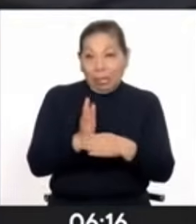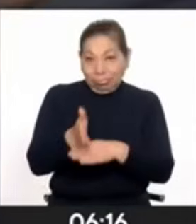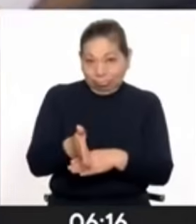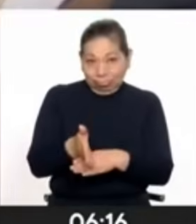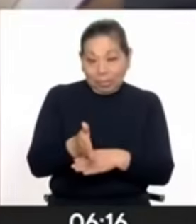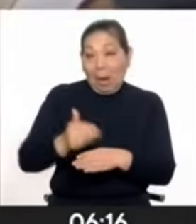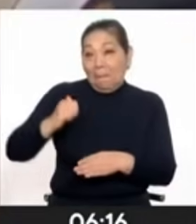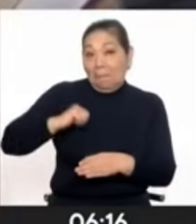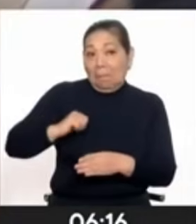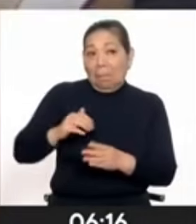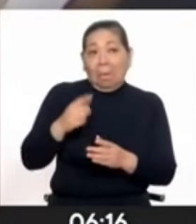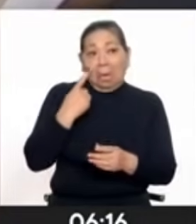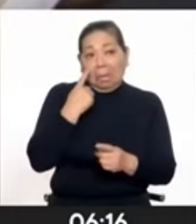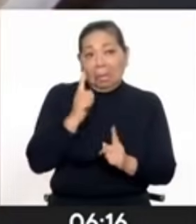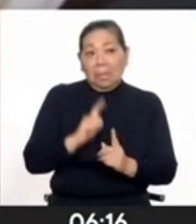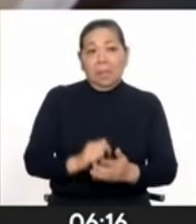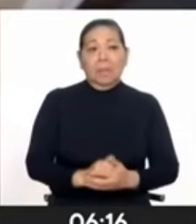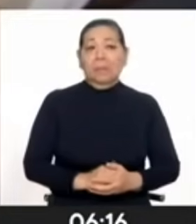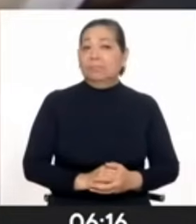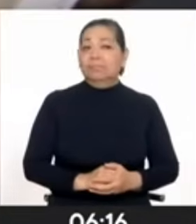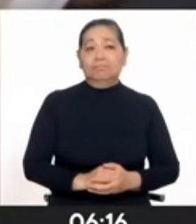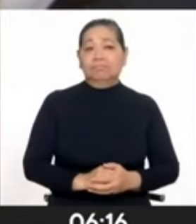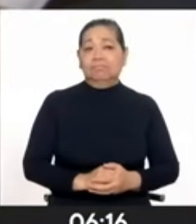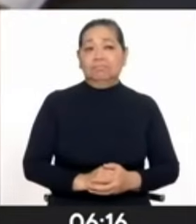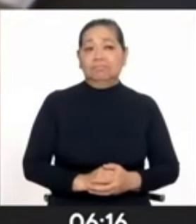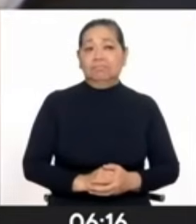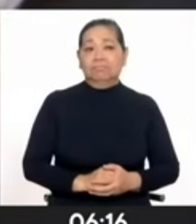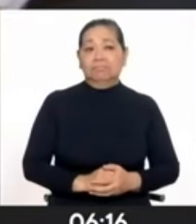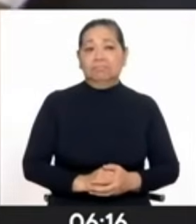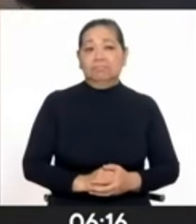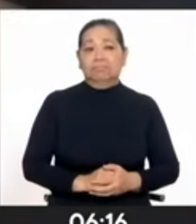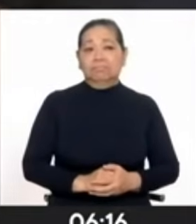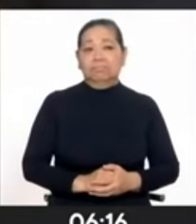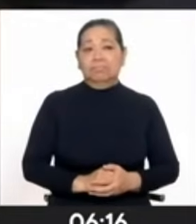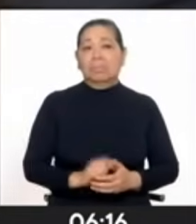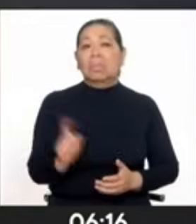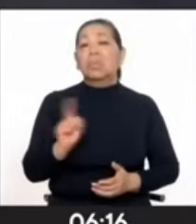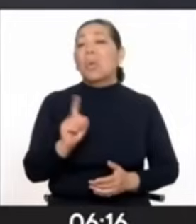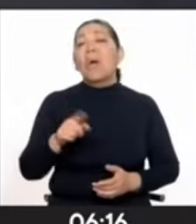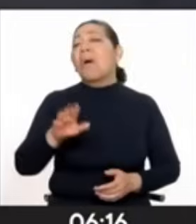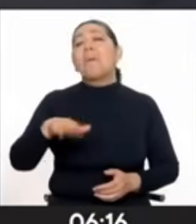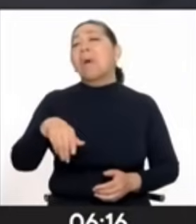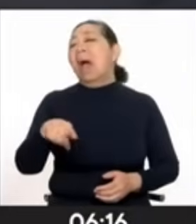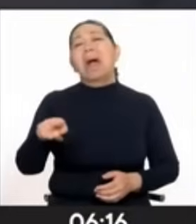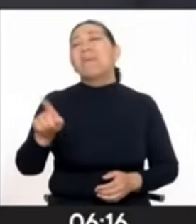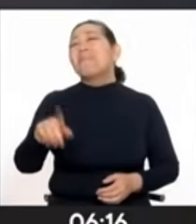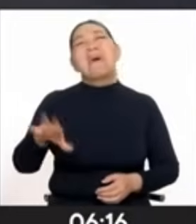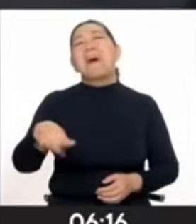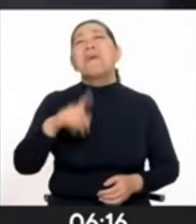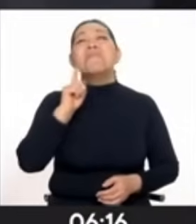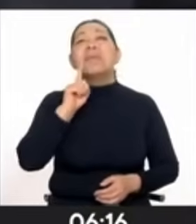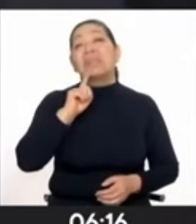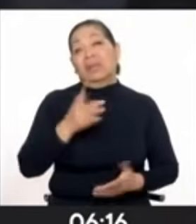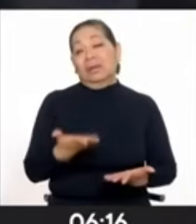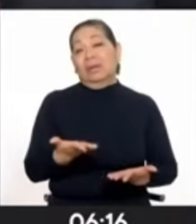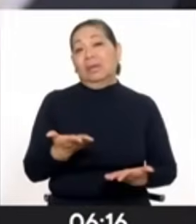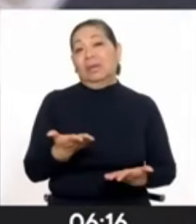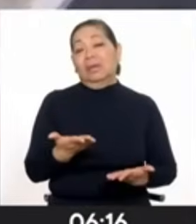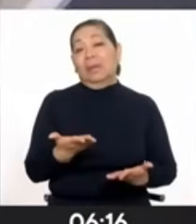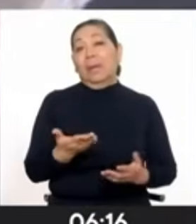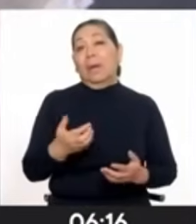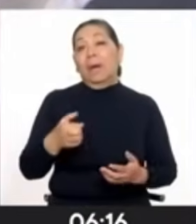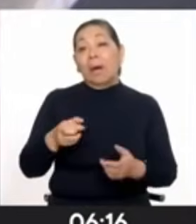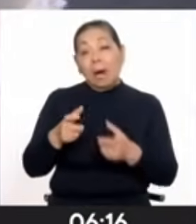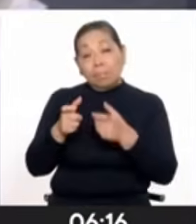Lima, no nos han reconocido estos sellos, ¿ya? No, que no son legales estos sellos. Eso queremos ver, que la Procuraduría